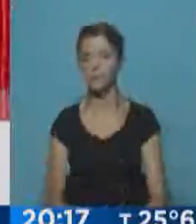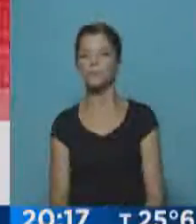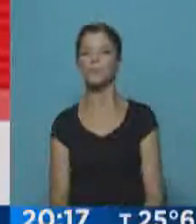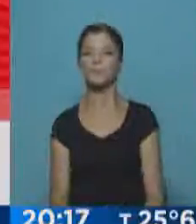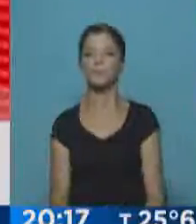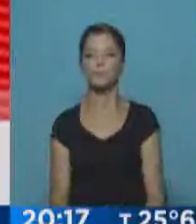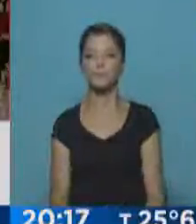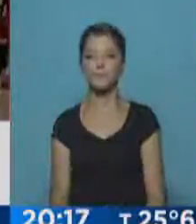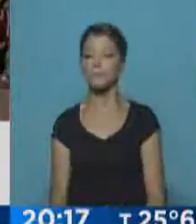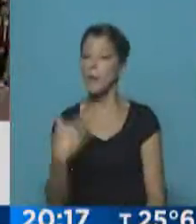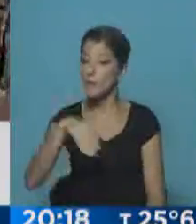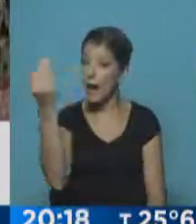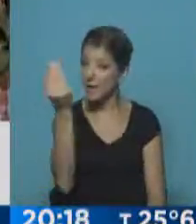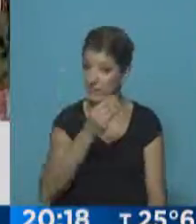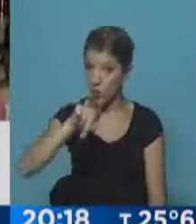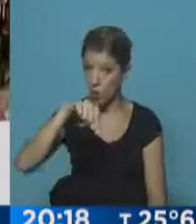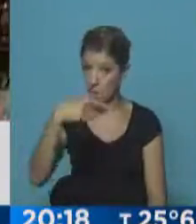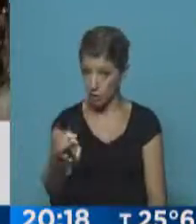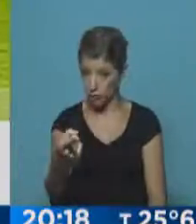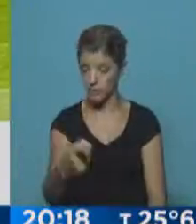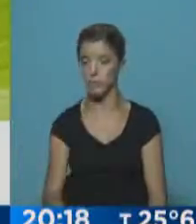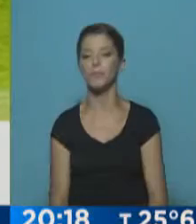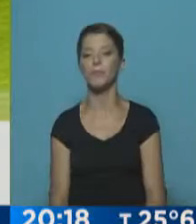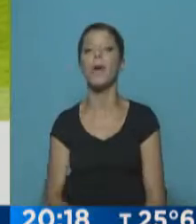momento. Esto será el próximo fin de semana, el sábado,